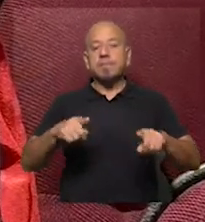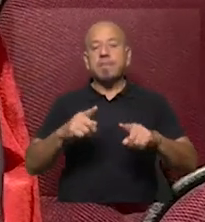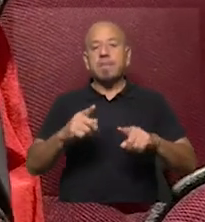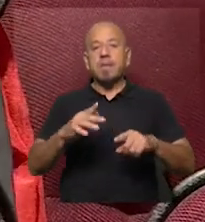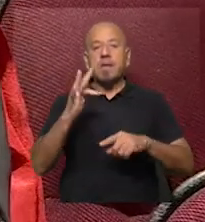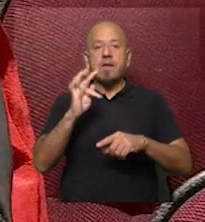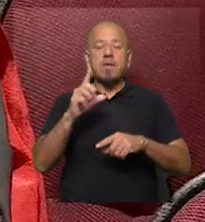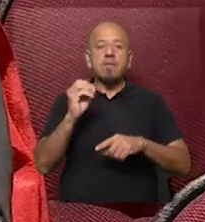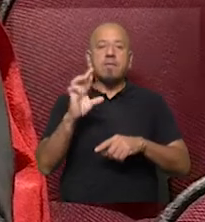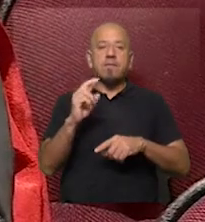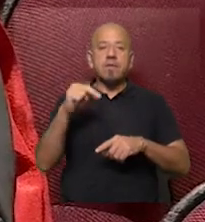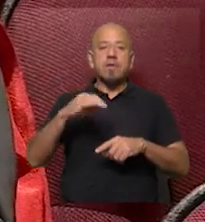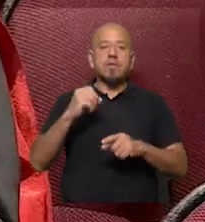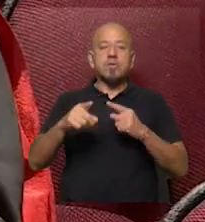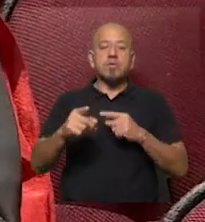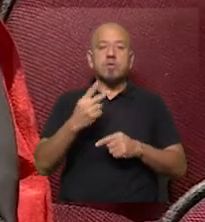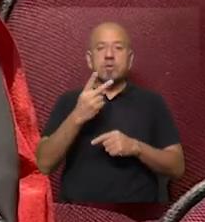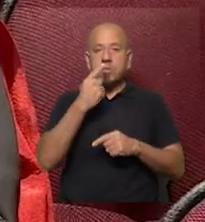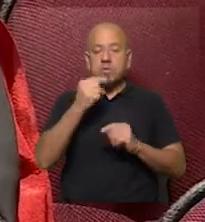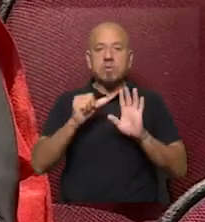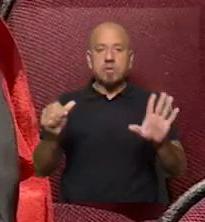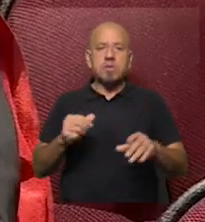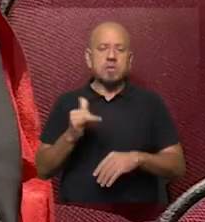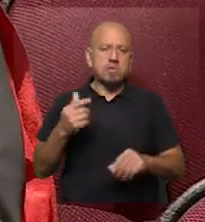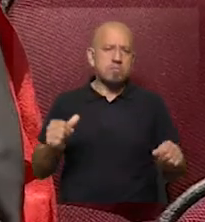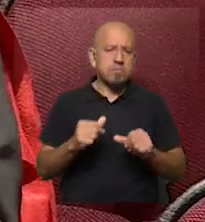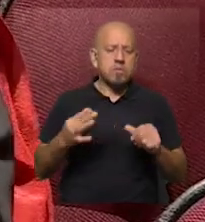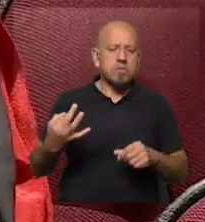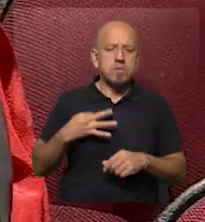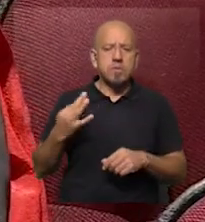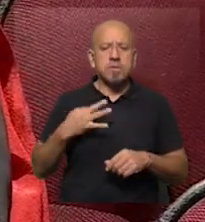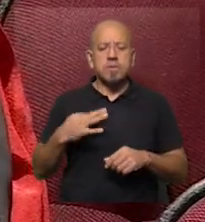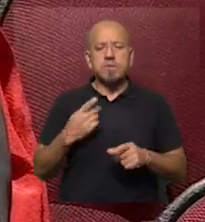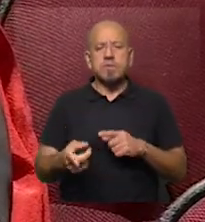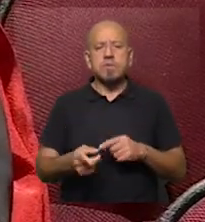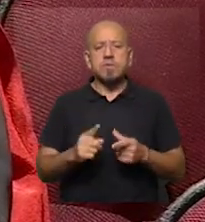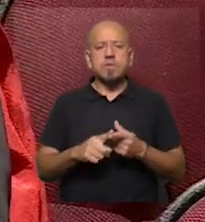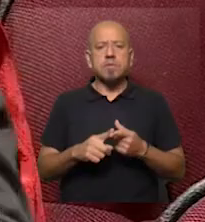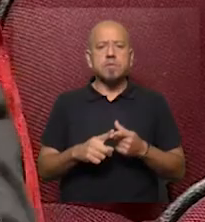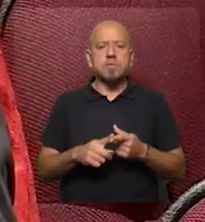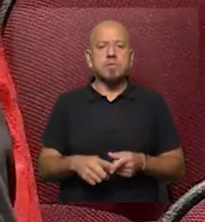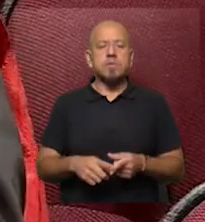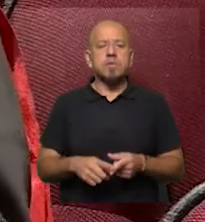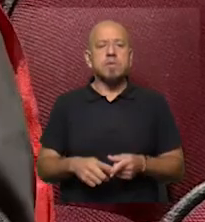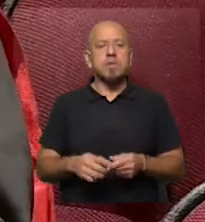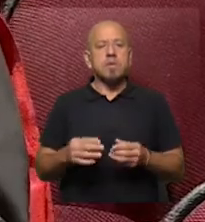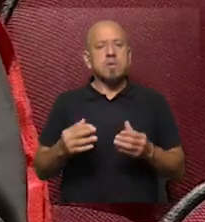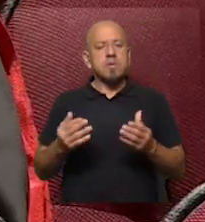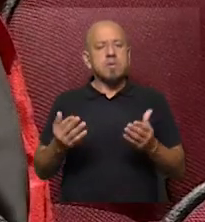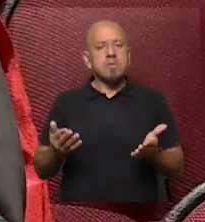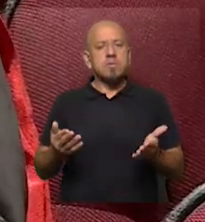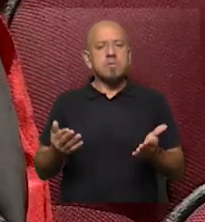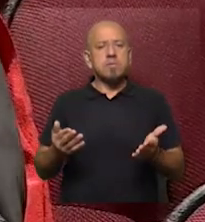porque ya el Galpón la hizo hace muchos años, con la dirección de Jaime Yavitz, en una apuesta que